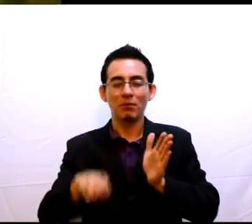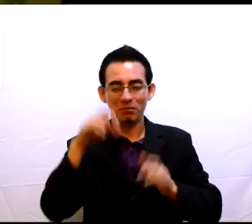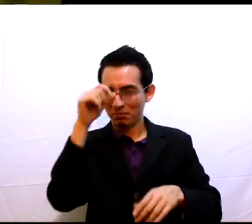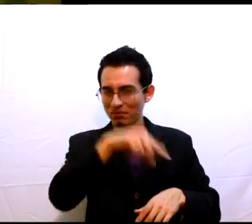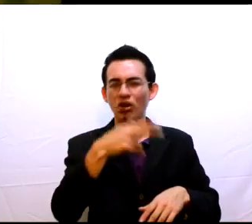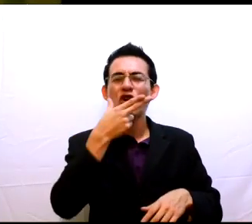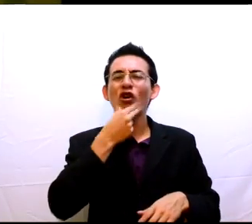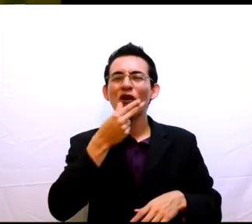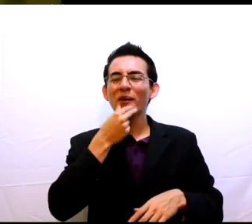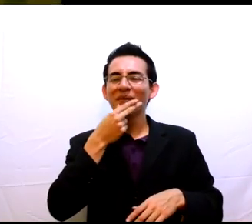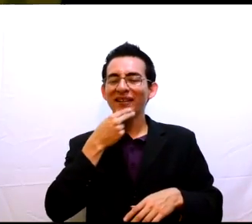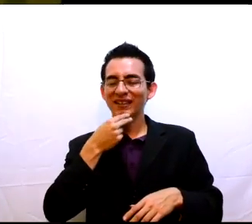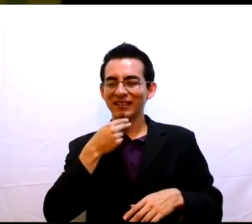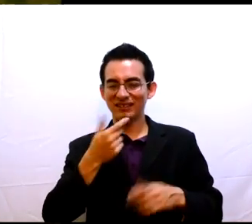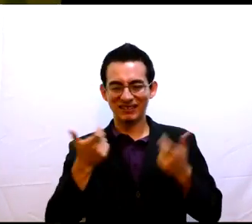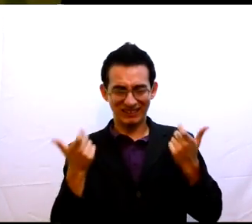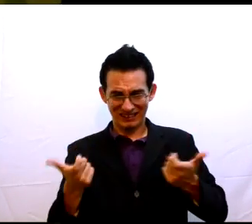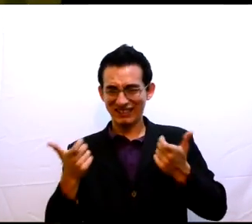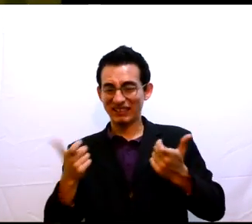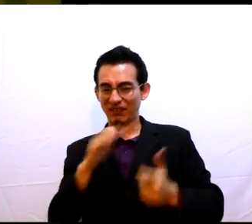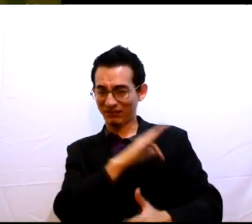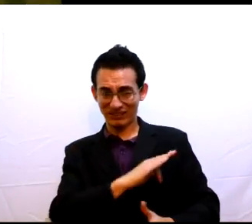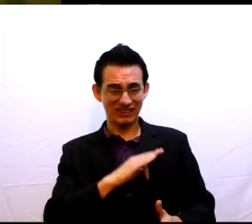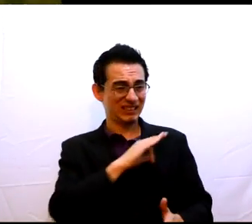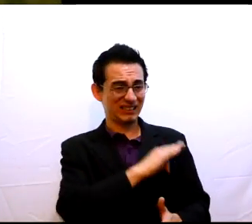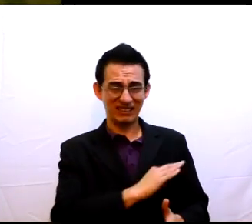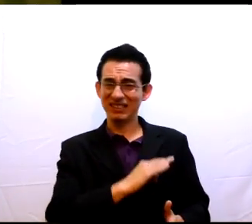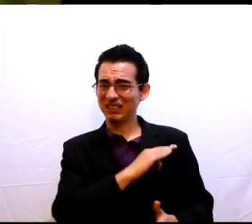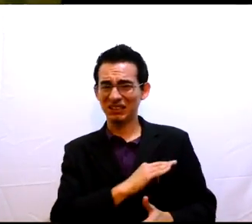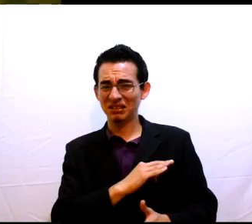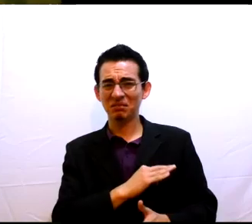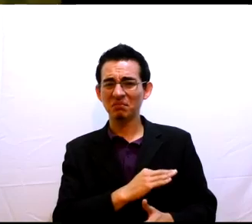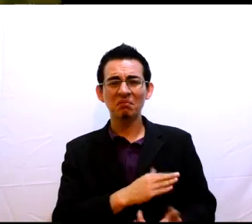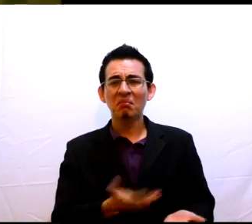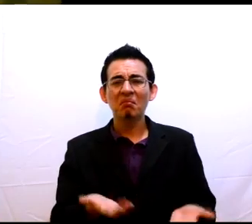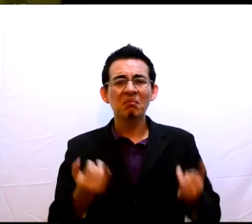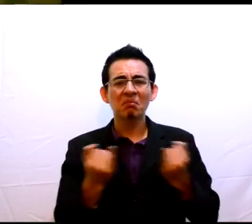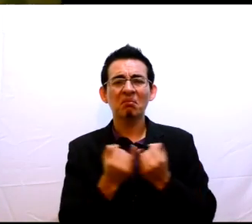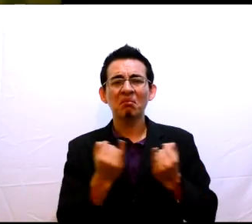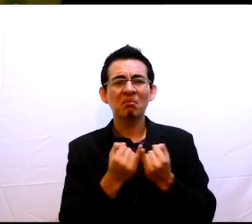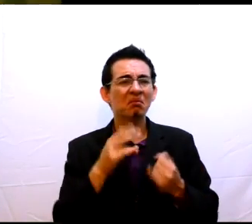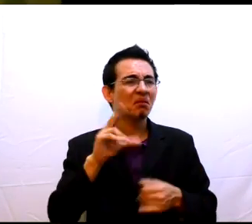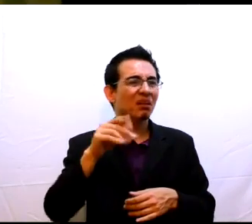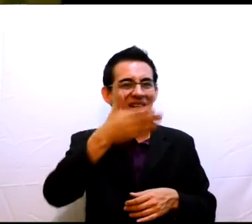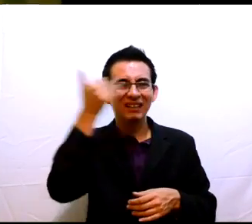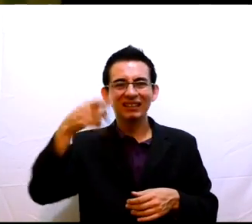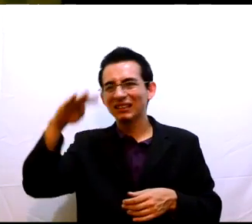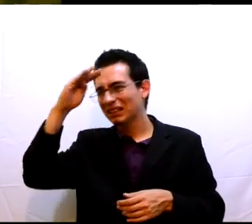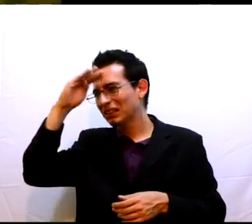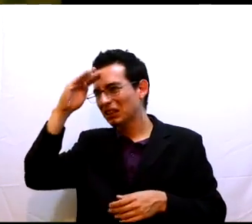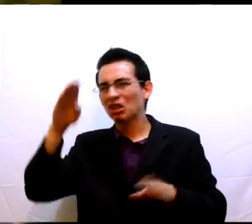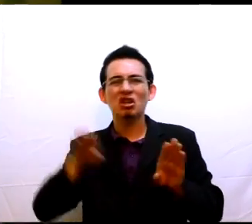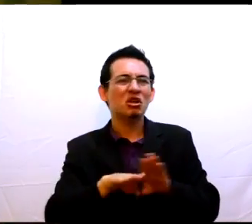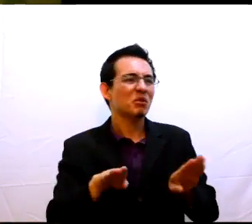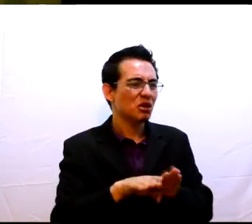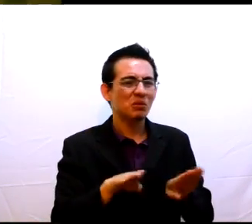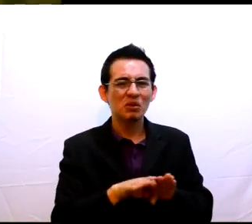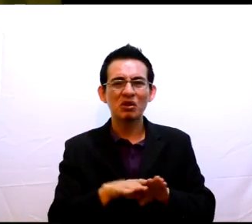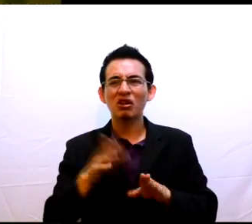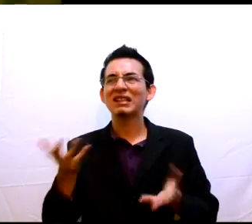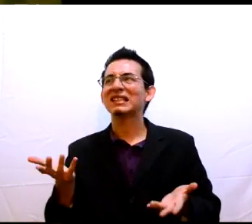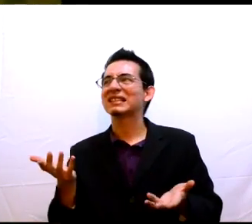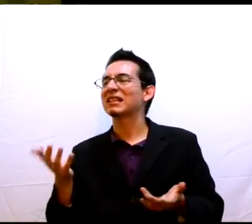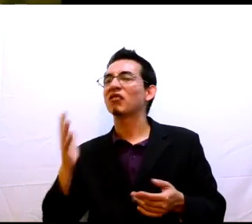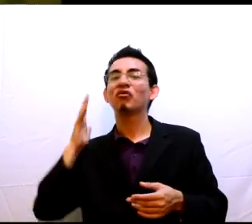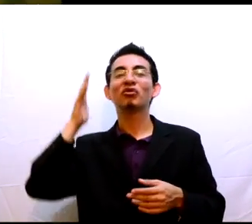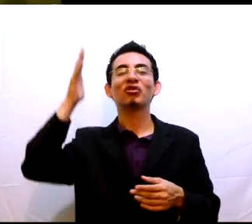con sus posesiones ese hombre de la parábola del rico que acabo de leer no nos lo aseguro - su futuro